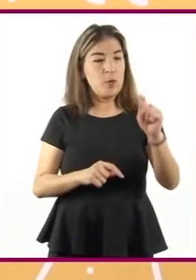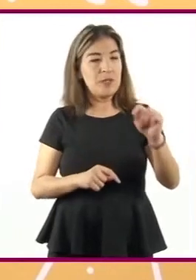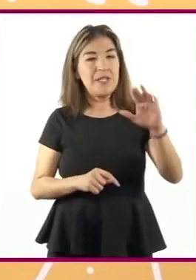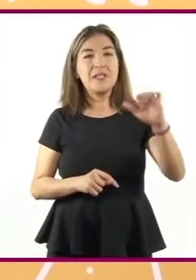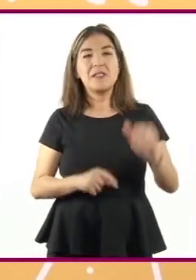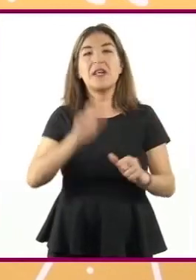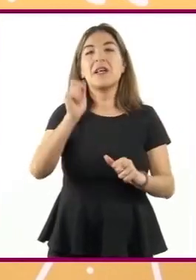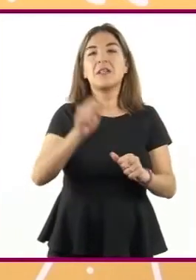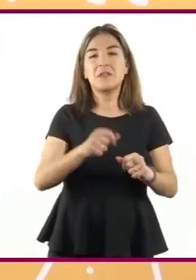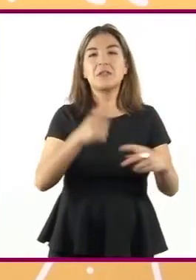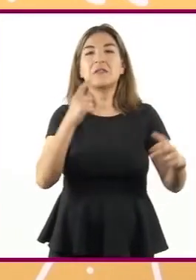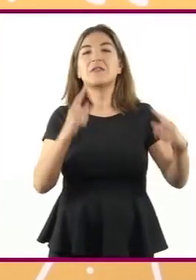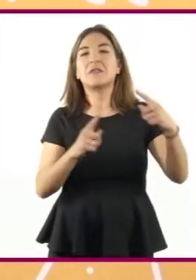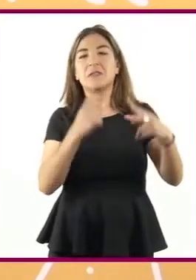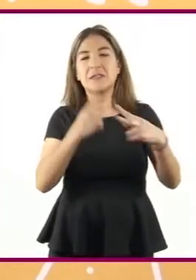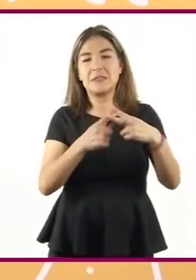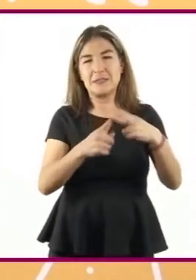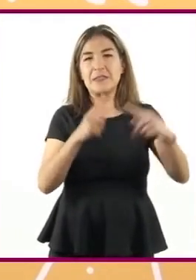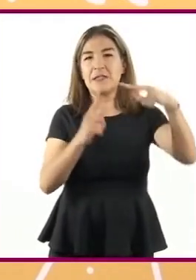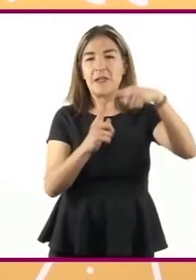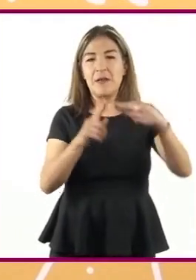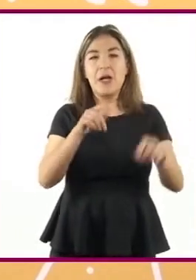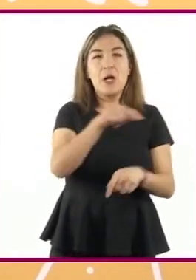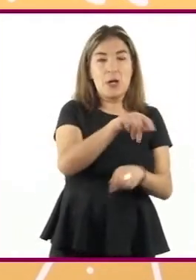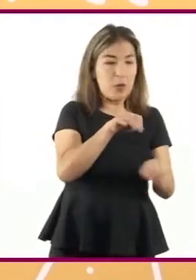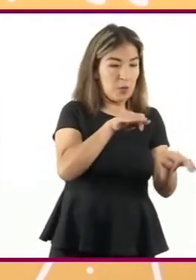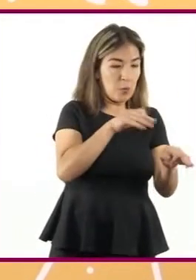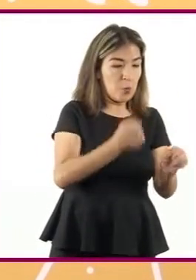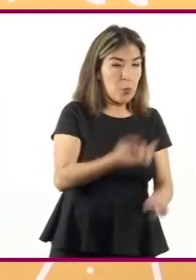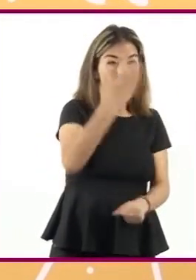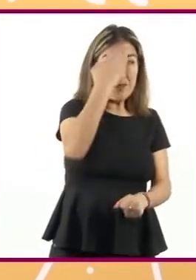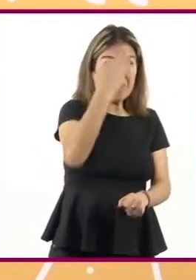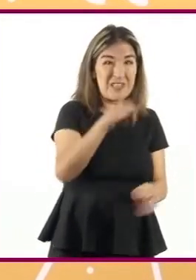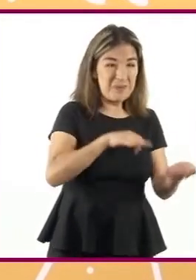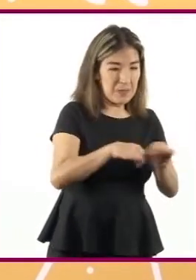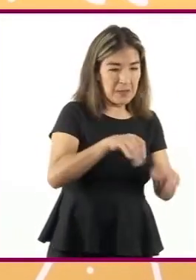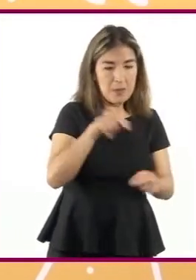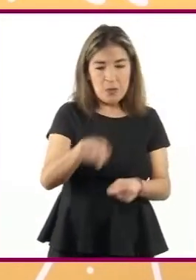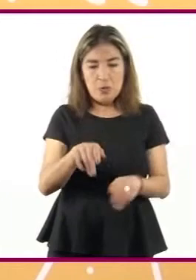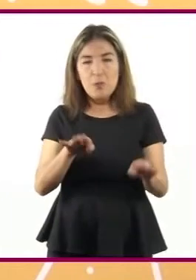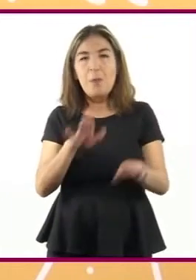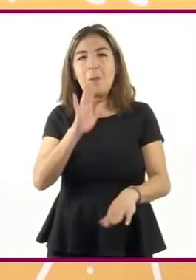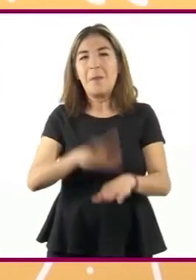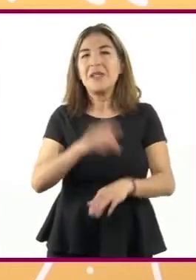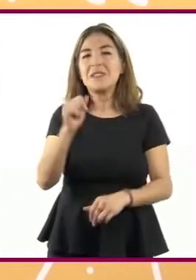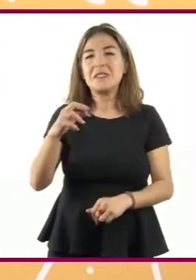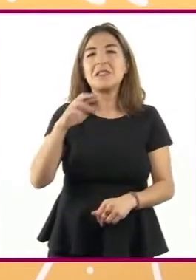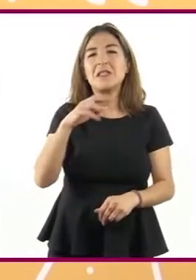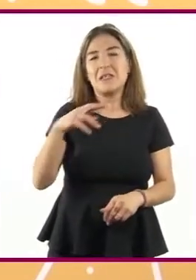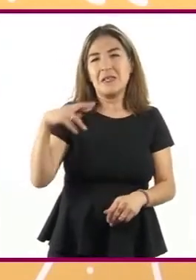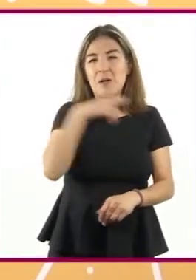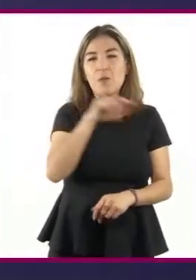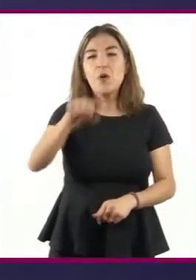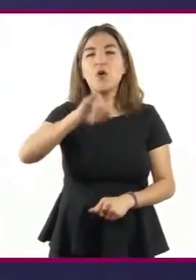dividir el trabajo entre el tiempo que nos lleva a realizarlo, por lo que un watt es un joule por